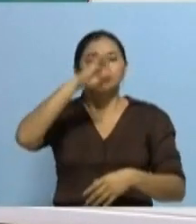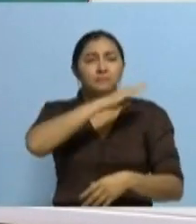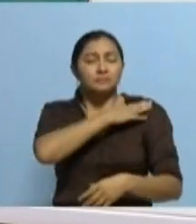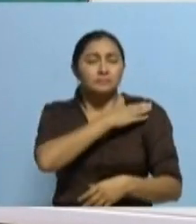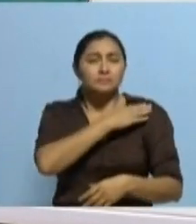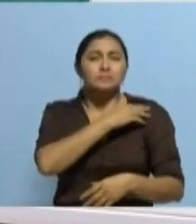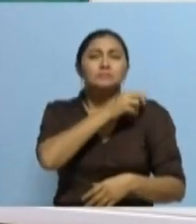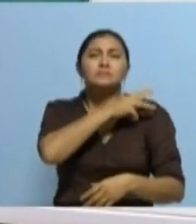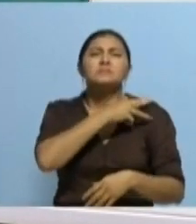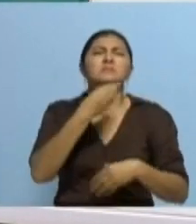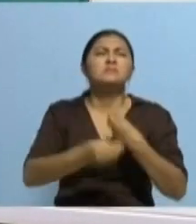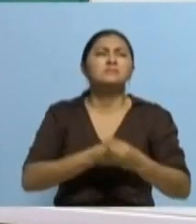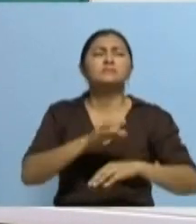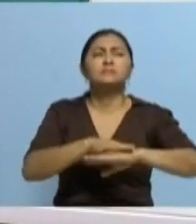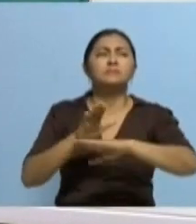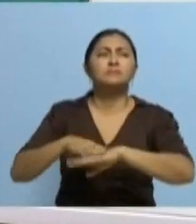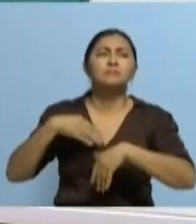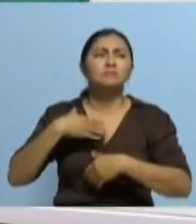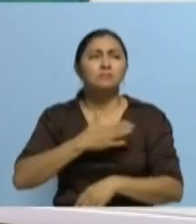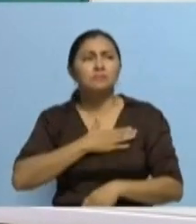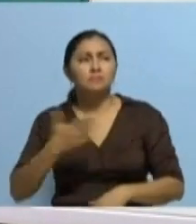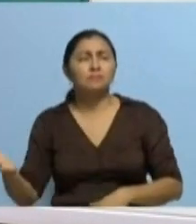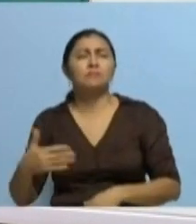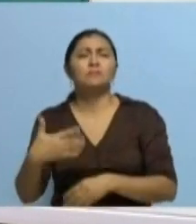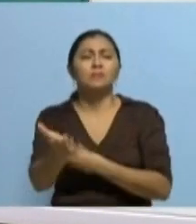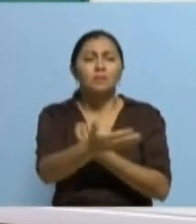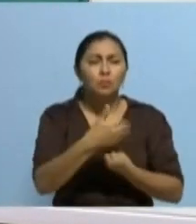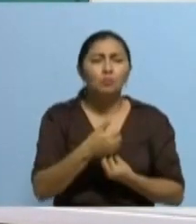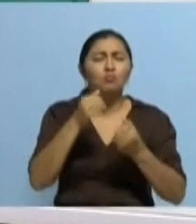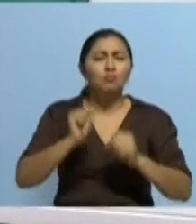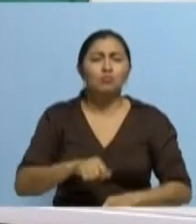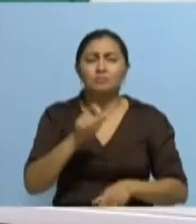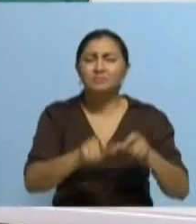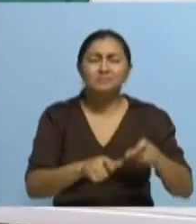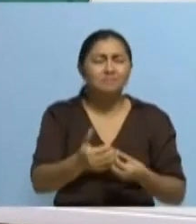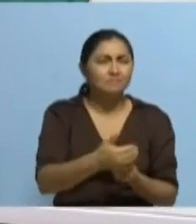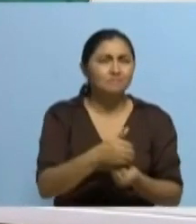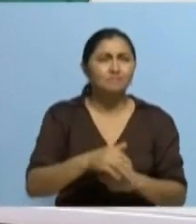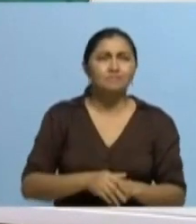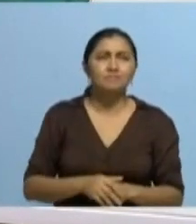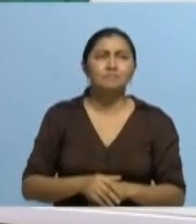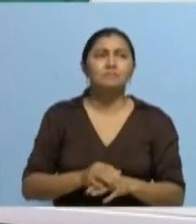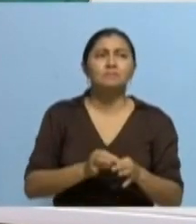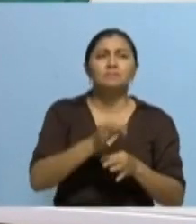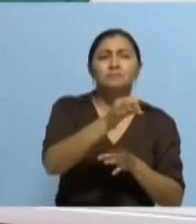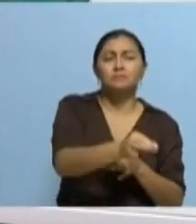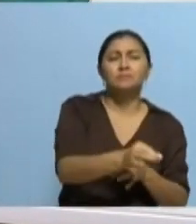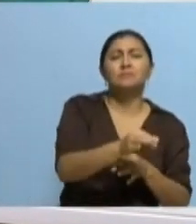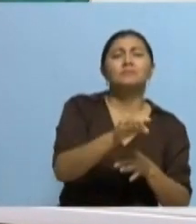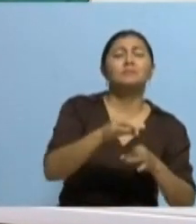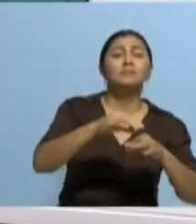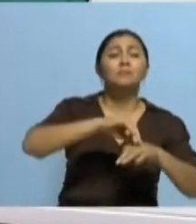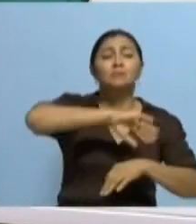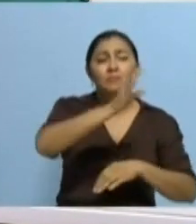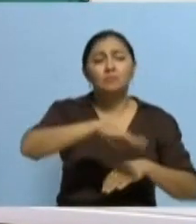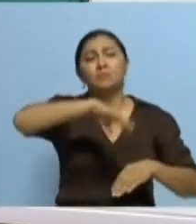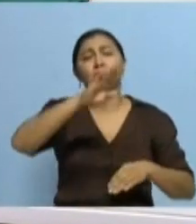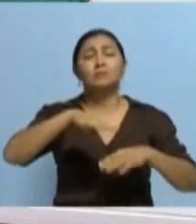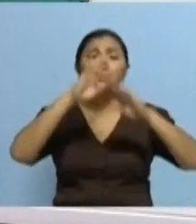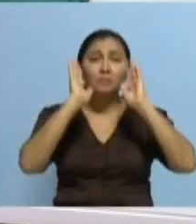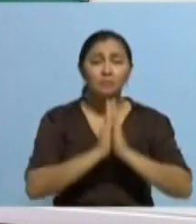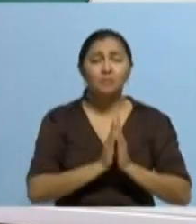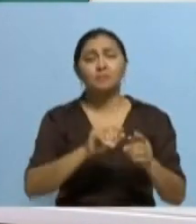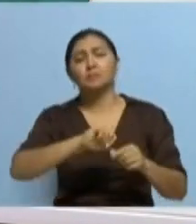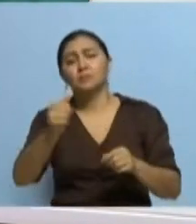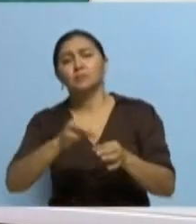las medidas de seguridad necesarias para afrontar el paro armado anunciado por el ELN. Los botes de María y el Golfo de Morrosquillo son las zonas más críticas,